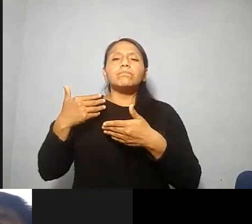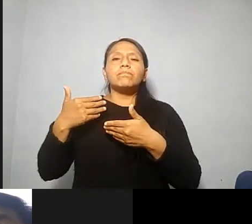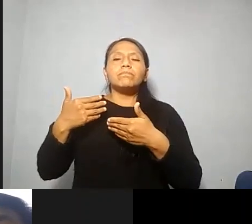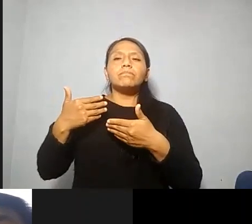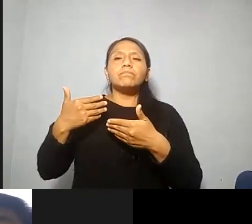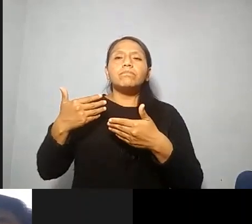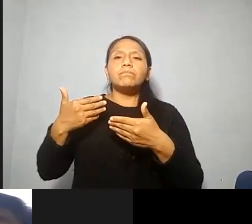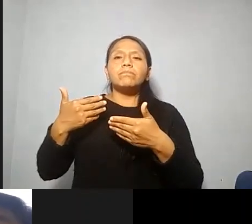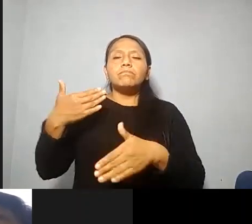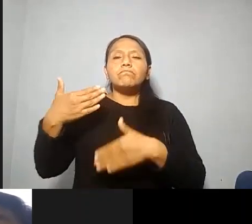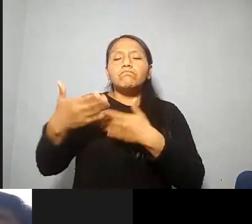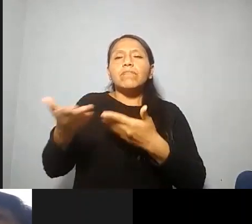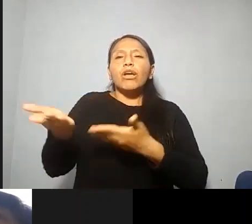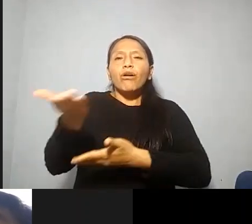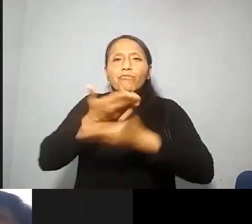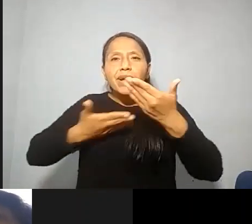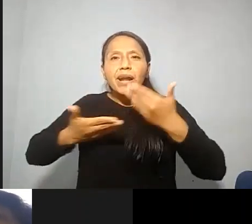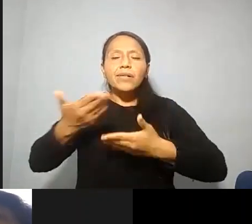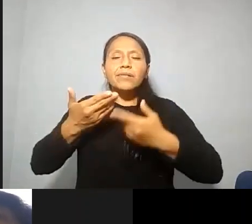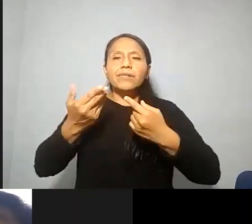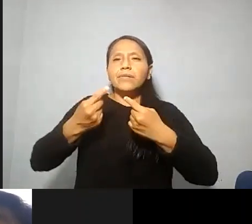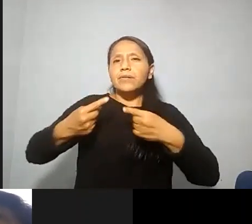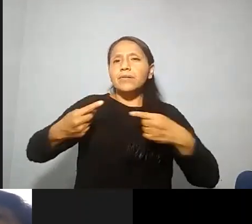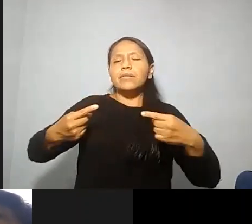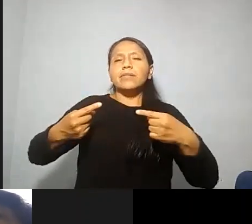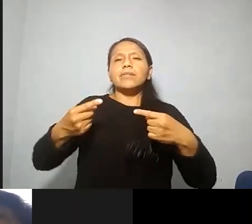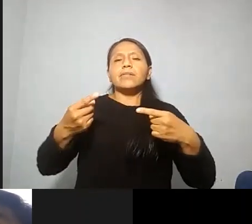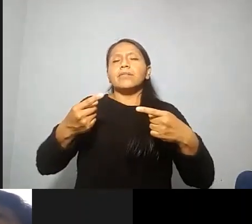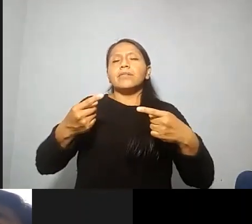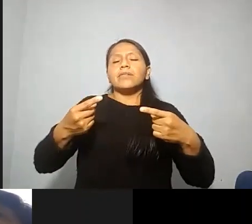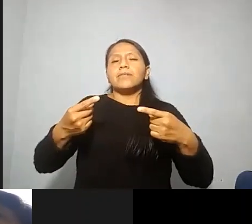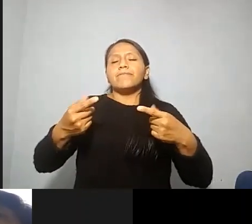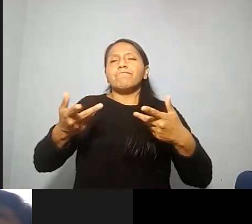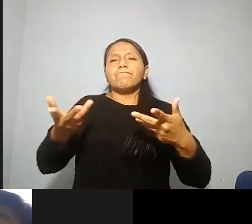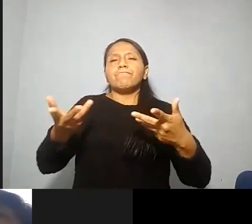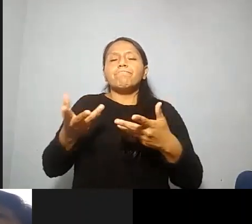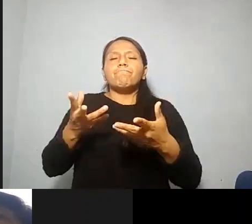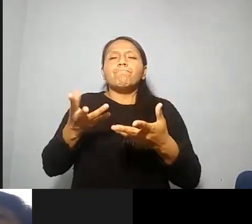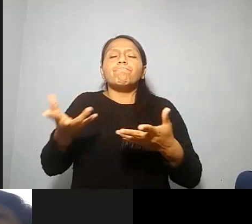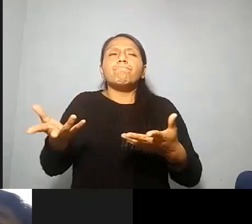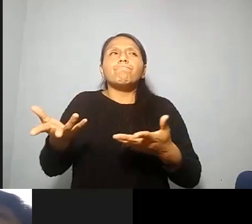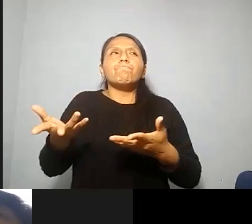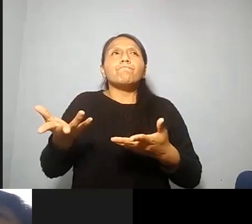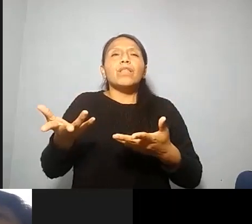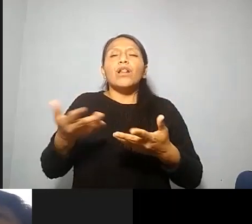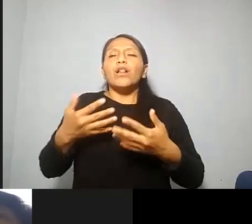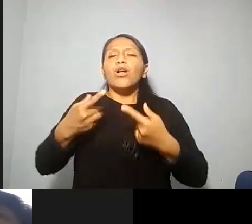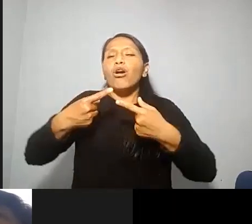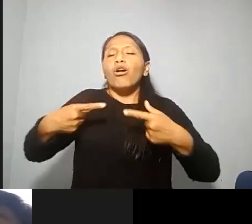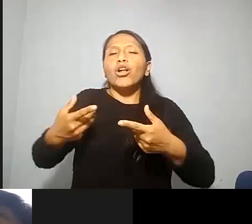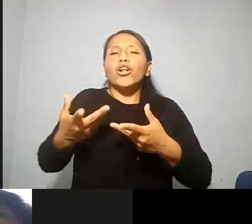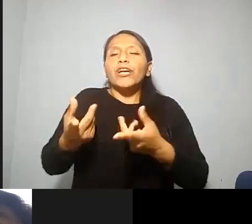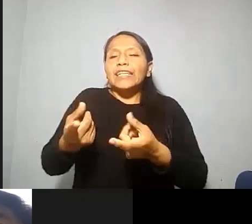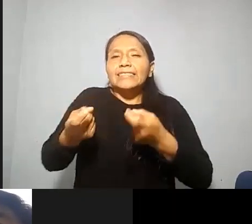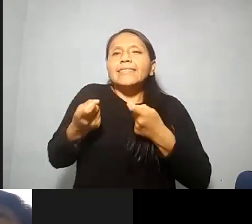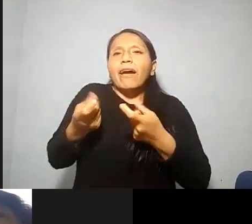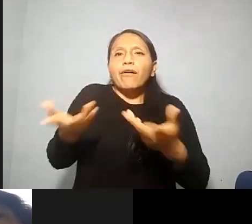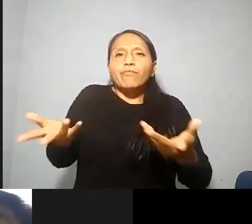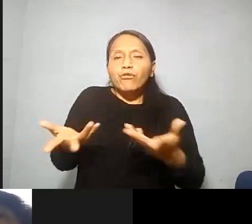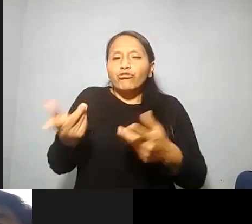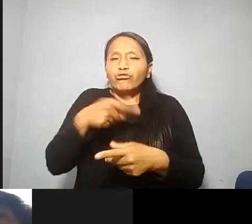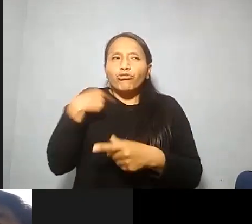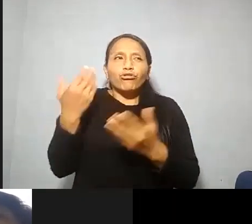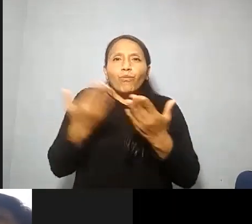compartir todo lo que nos lo estamos necesitando, así como estudiantes,